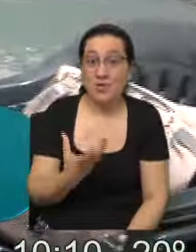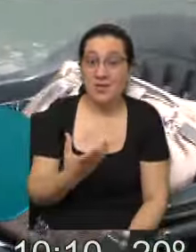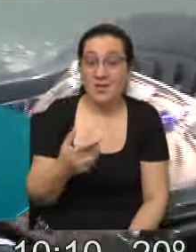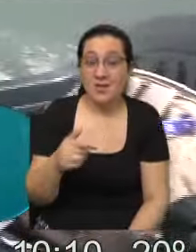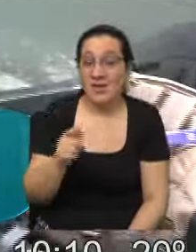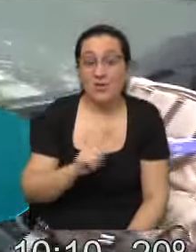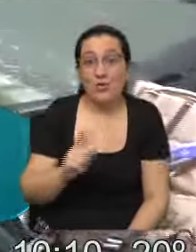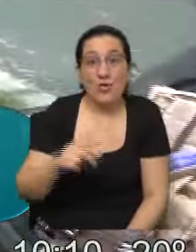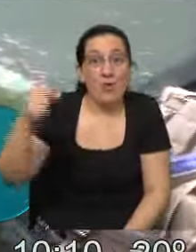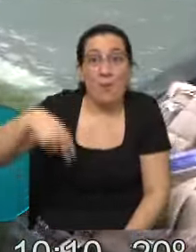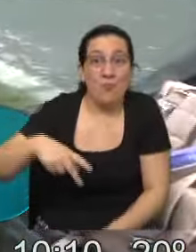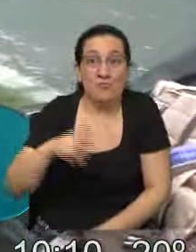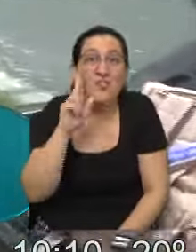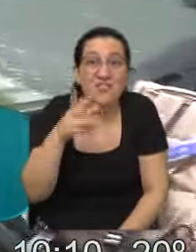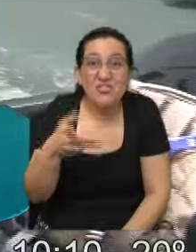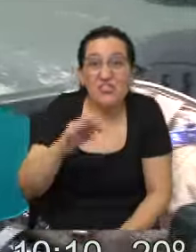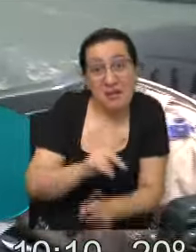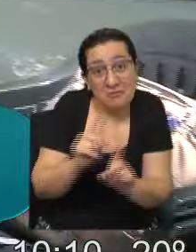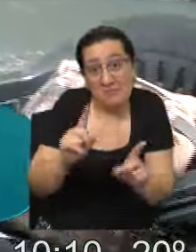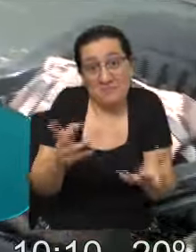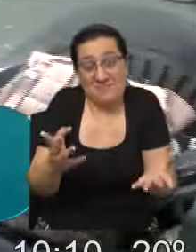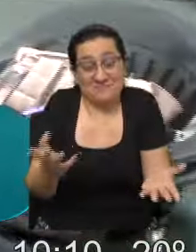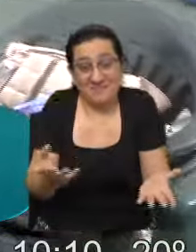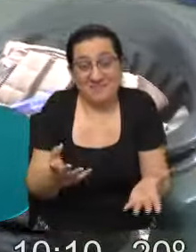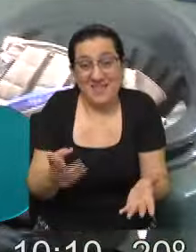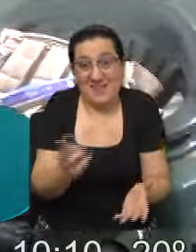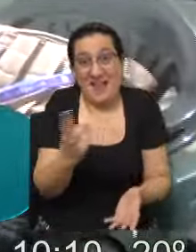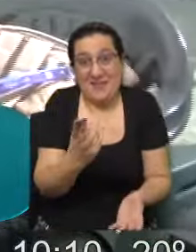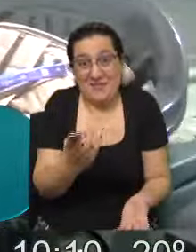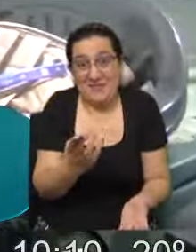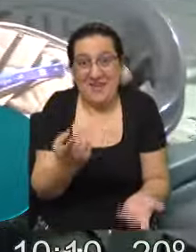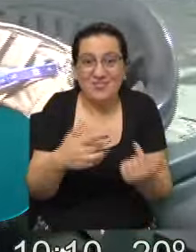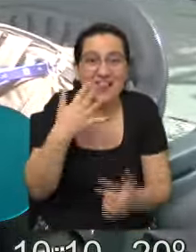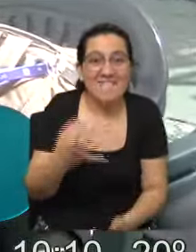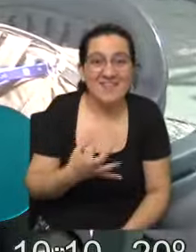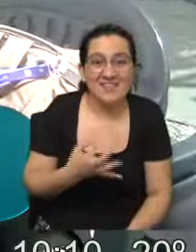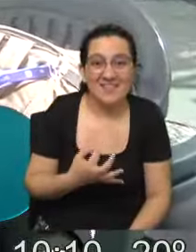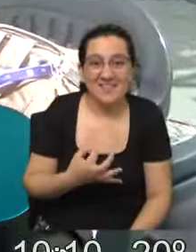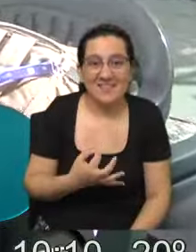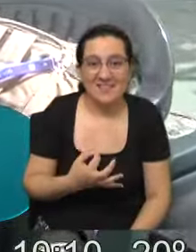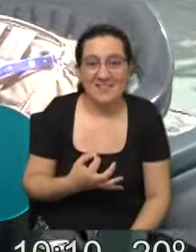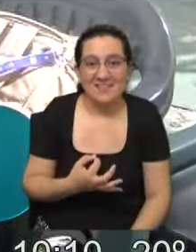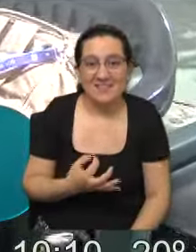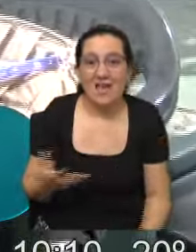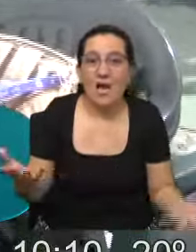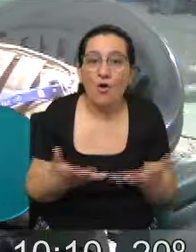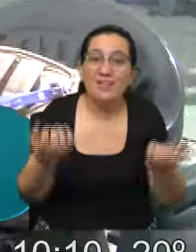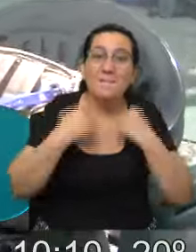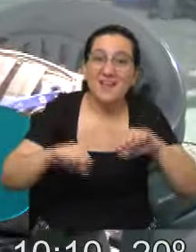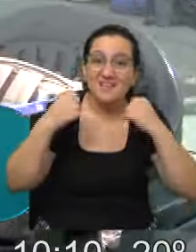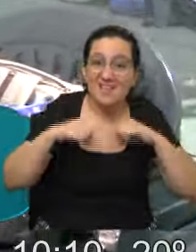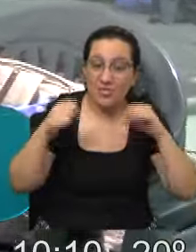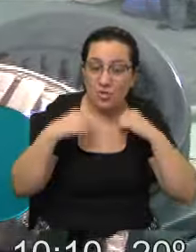no se ve siempre no se ve todos los días y Bueno la verdad que incluso ahora están